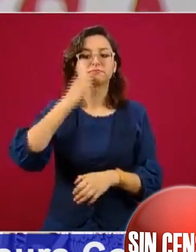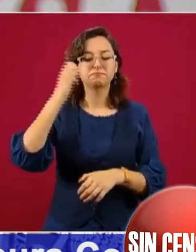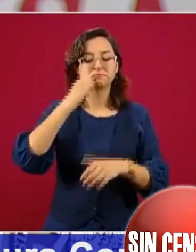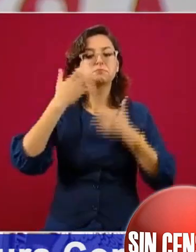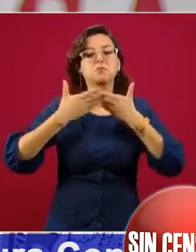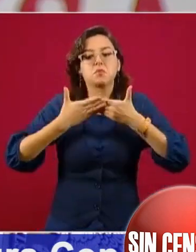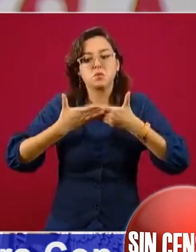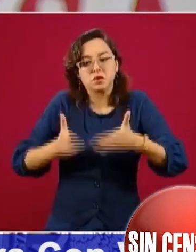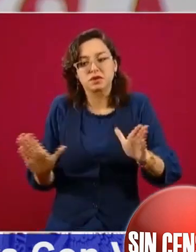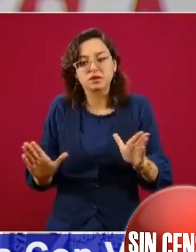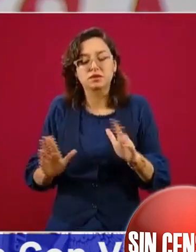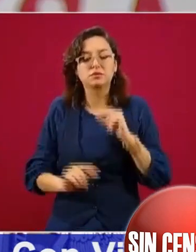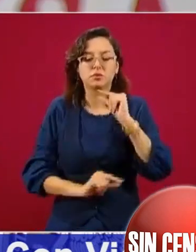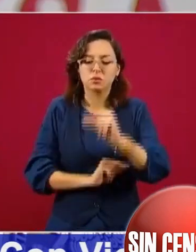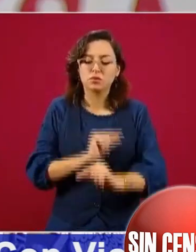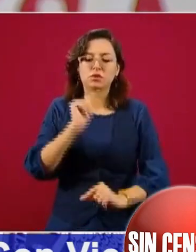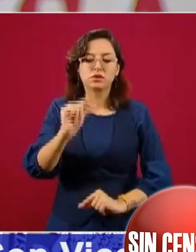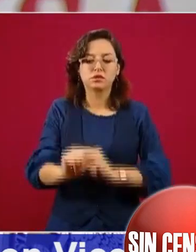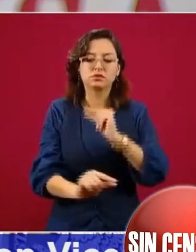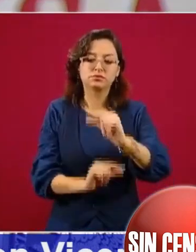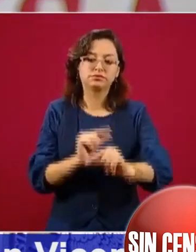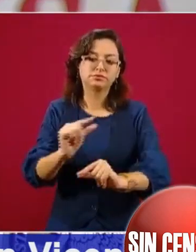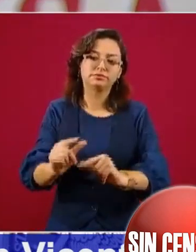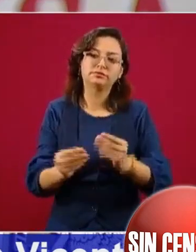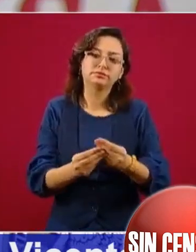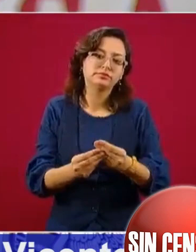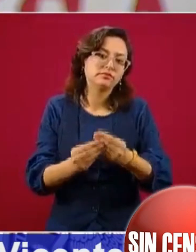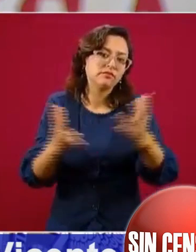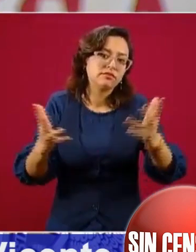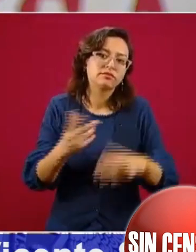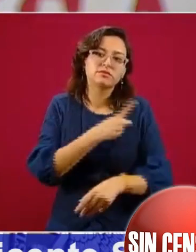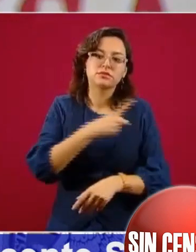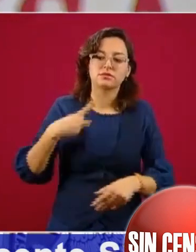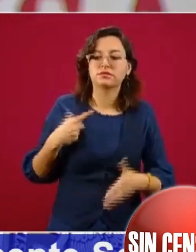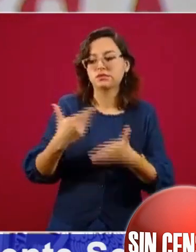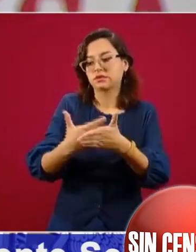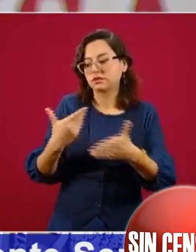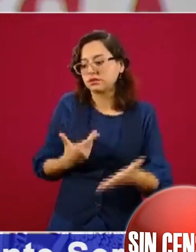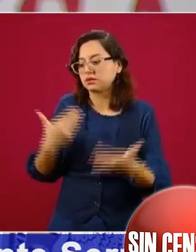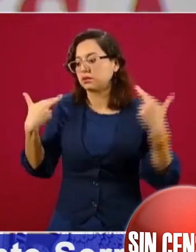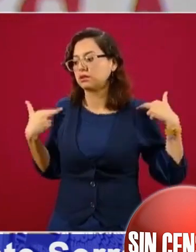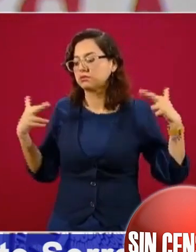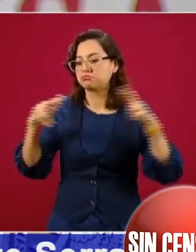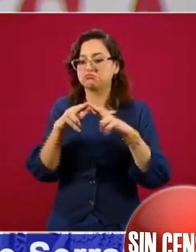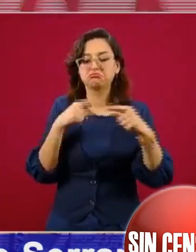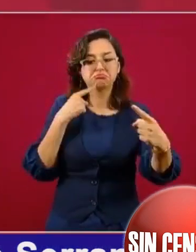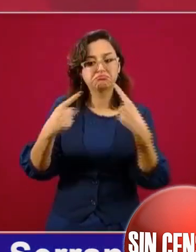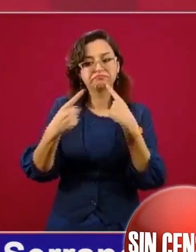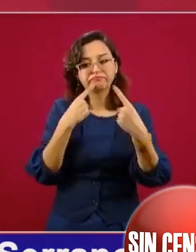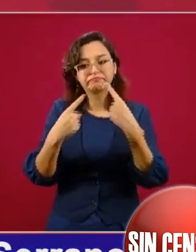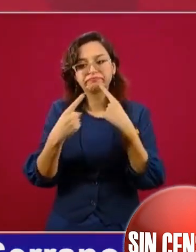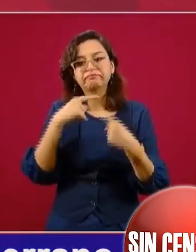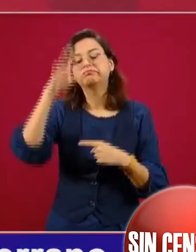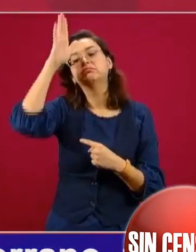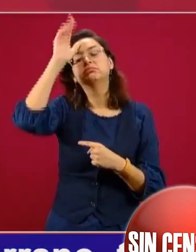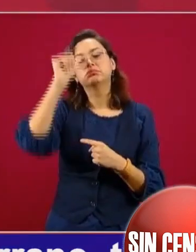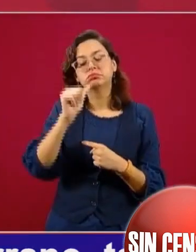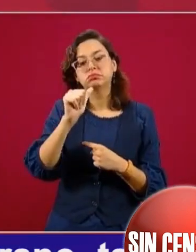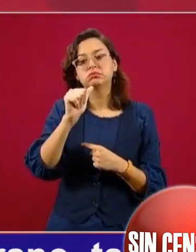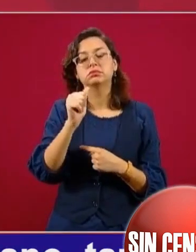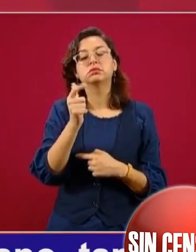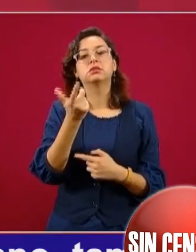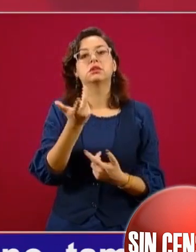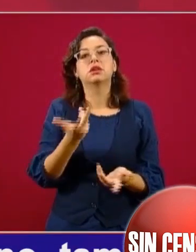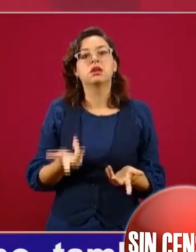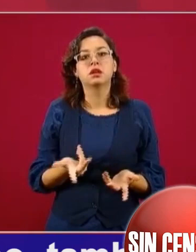Todo esto se tiene que acordar con los maestros, tiene